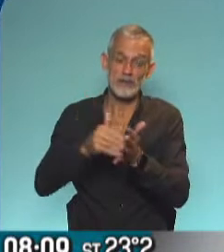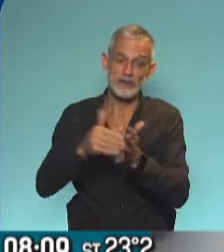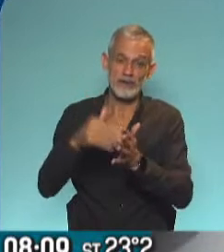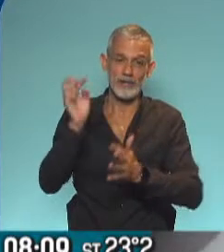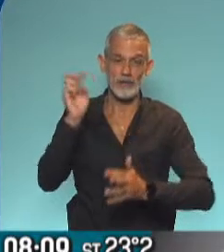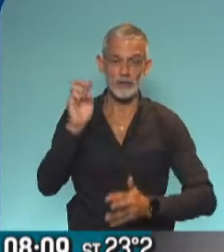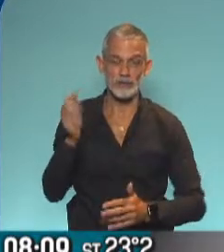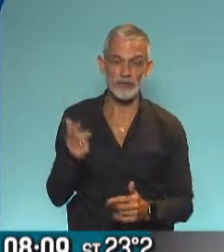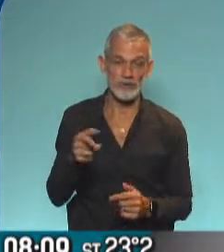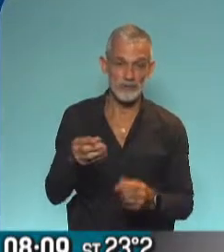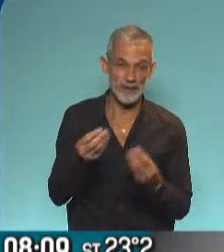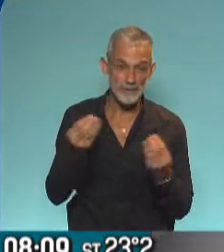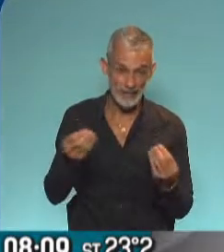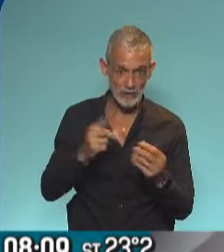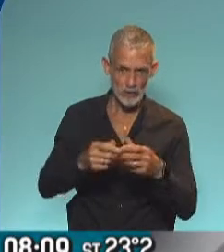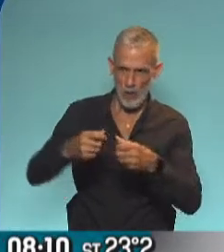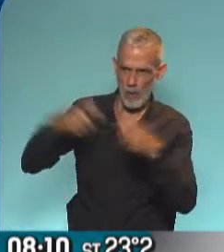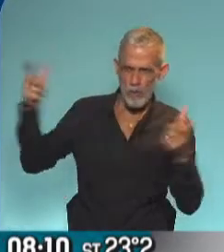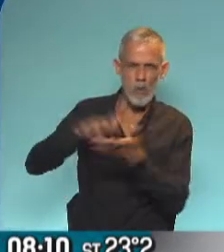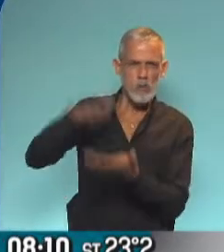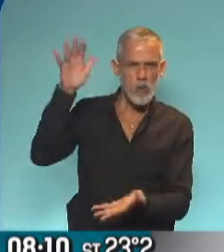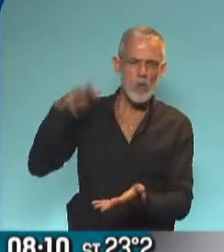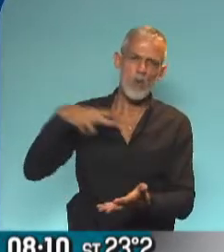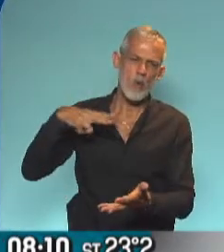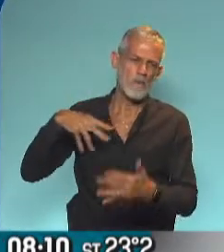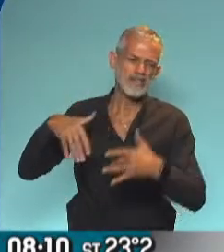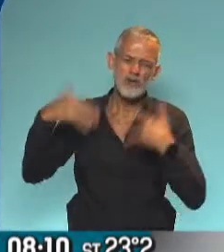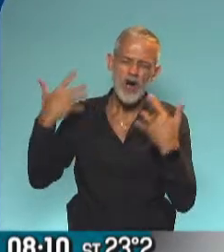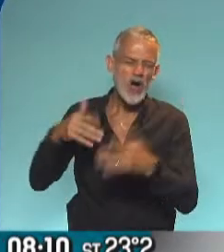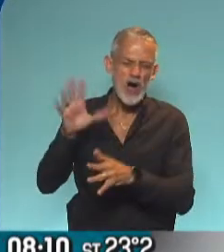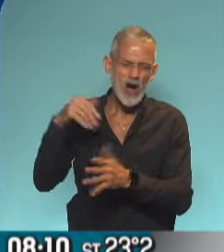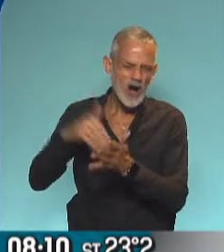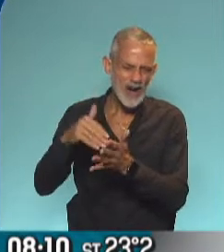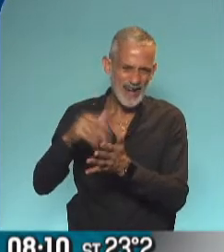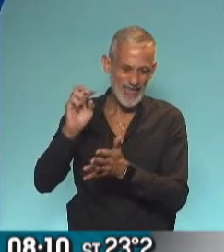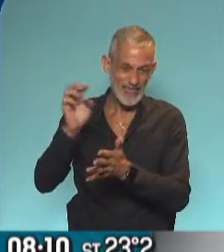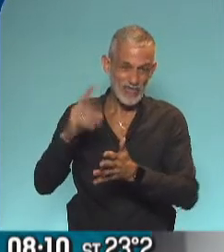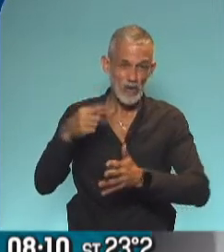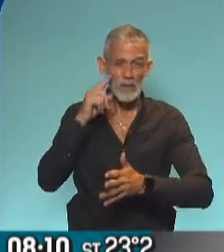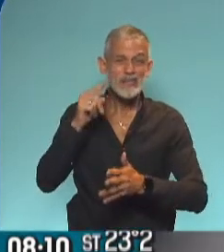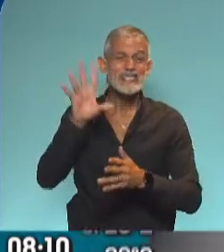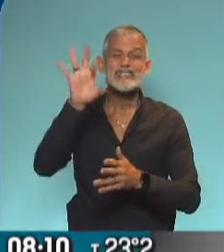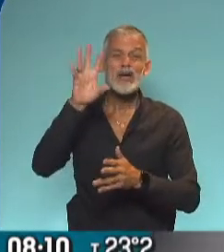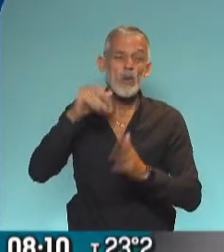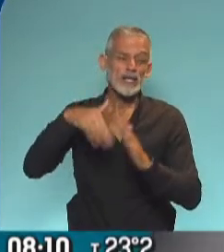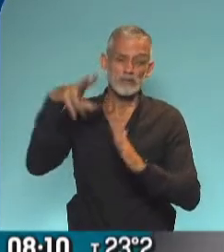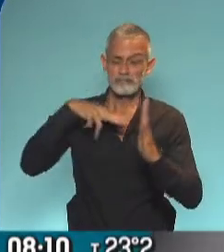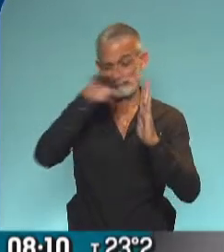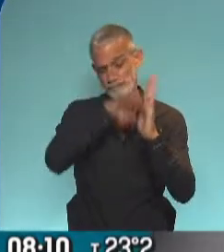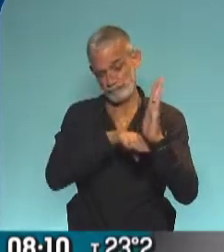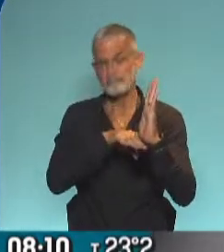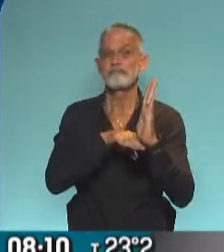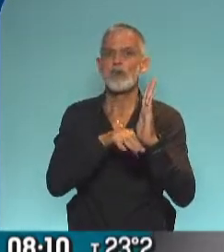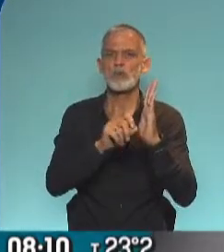hablando de lo que creció el patrimonio. El patrimonio es muchísimo más grande. De hecho, si vemos los 50 más ricos, ¿cuánto les creció